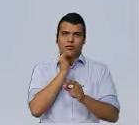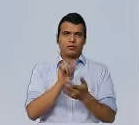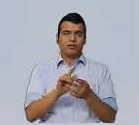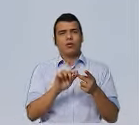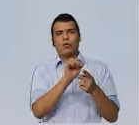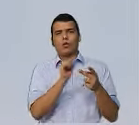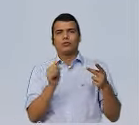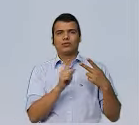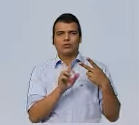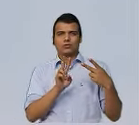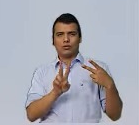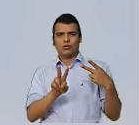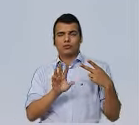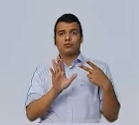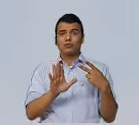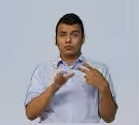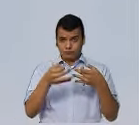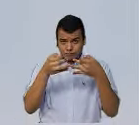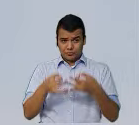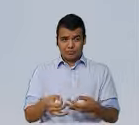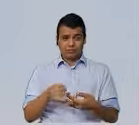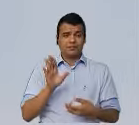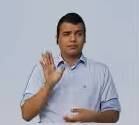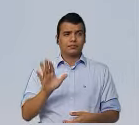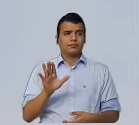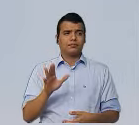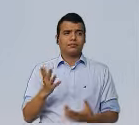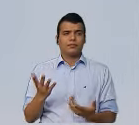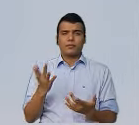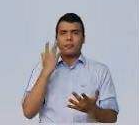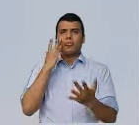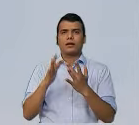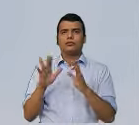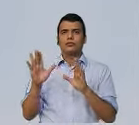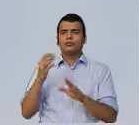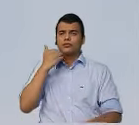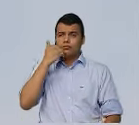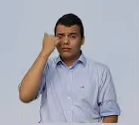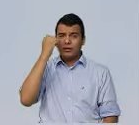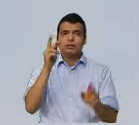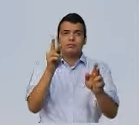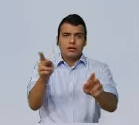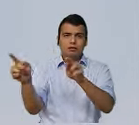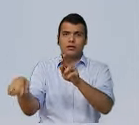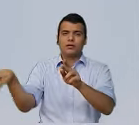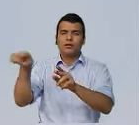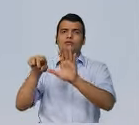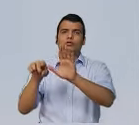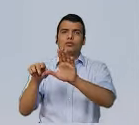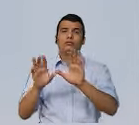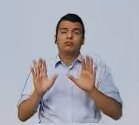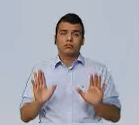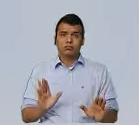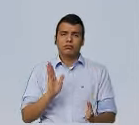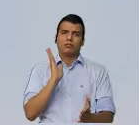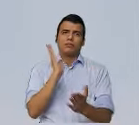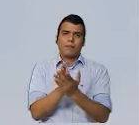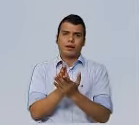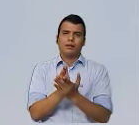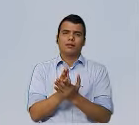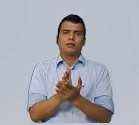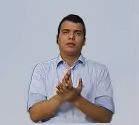tipo 2 es la que está asociada en los adultos, y realmente esta genera un mayor